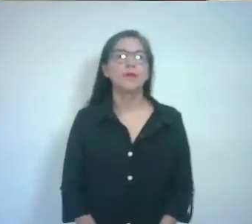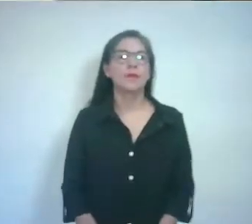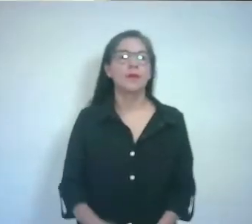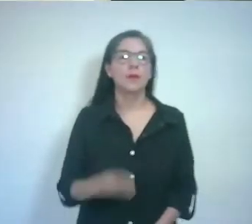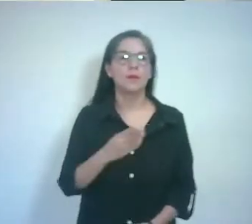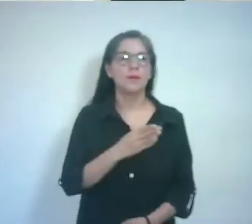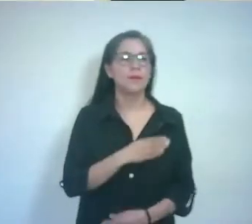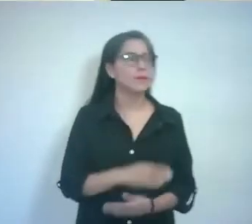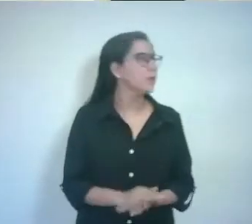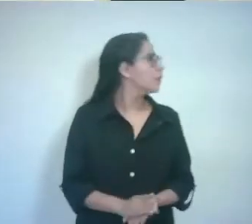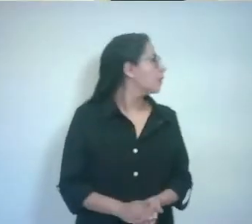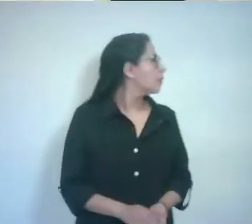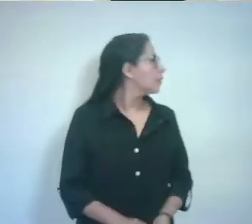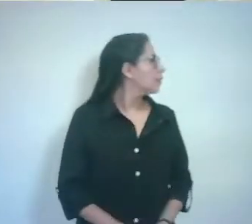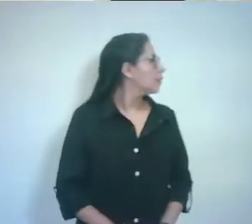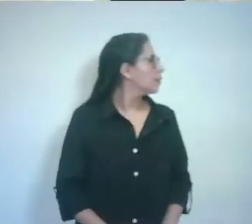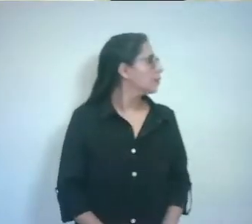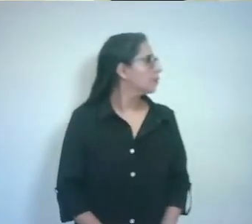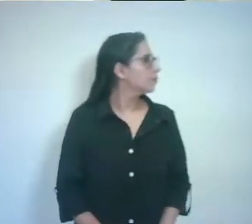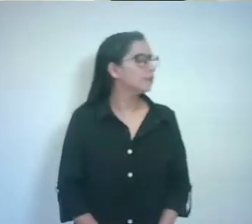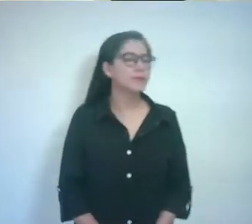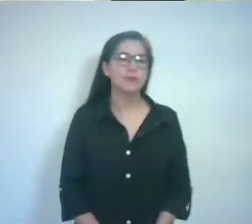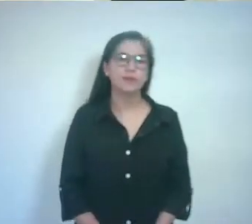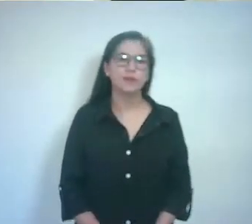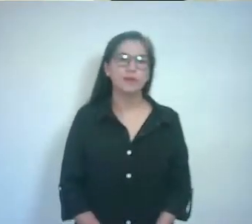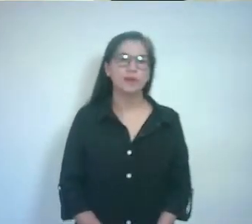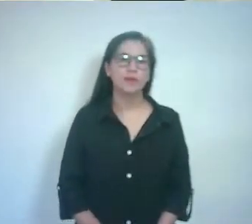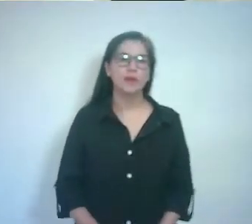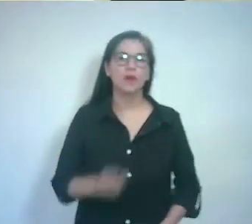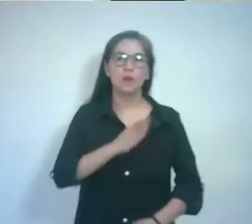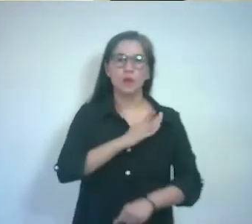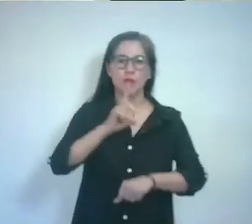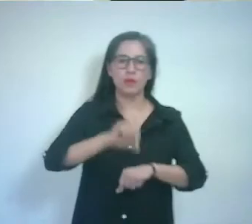Bienvenidas y bienvenidos, siendo las